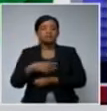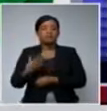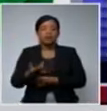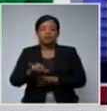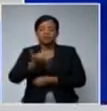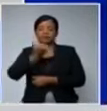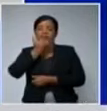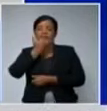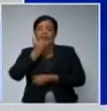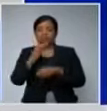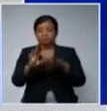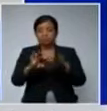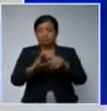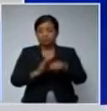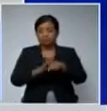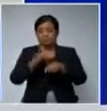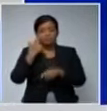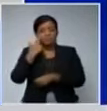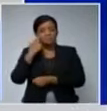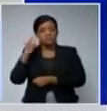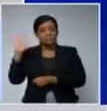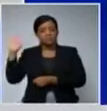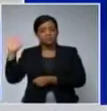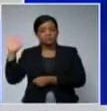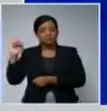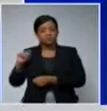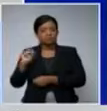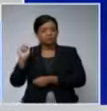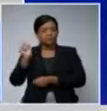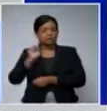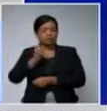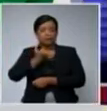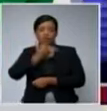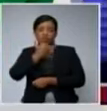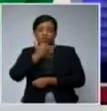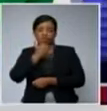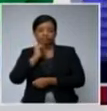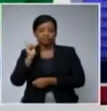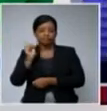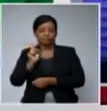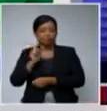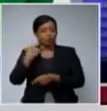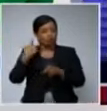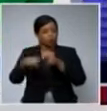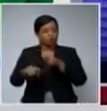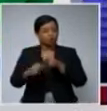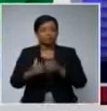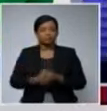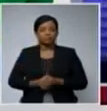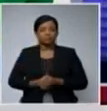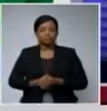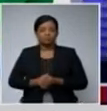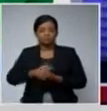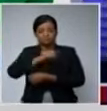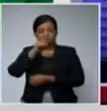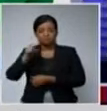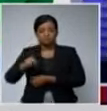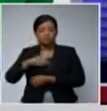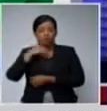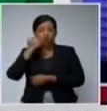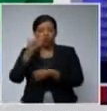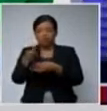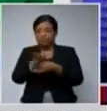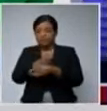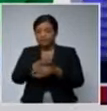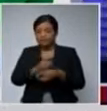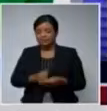por COVID-19. Ayer, no, el pastel que está antes. Países con mayor reporte de casos con